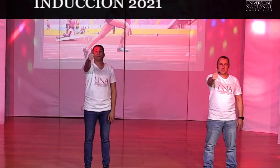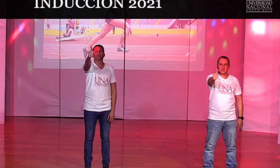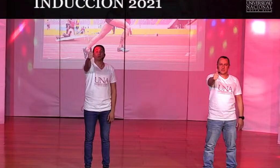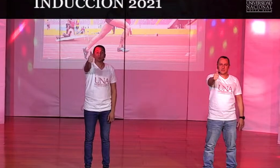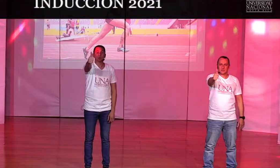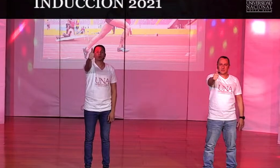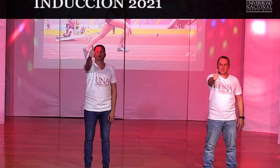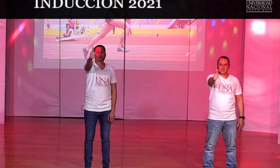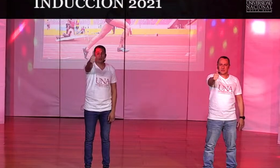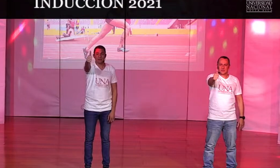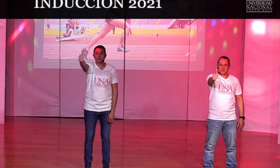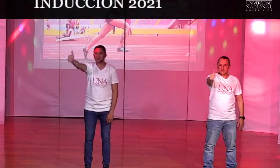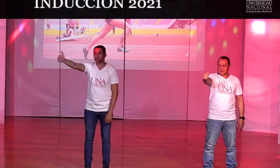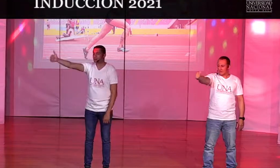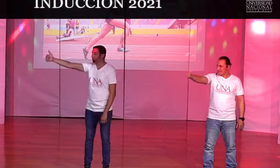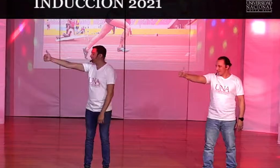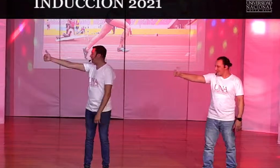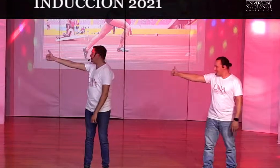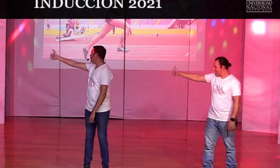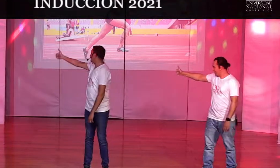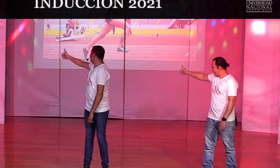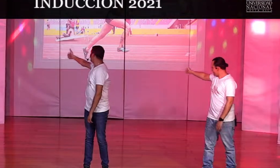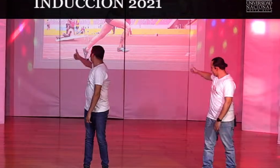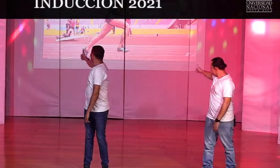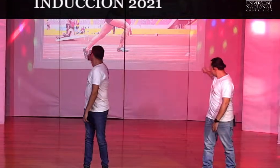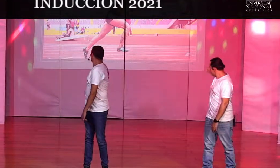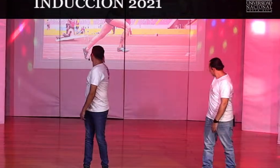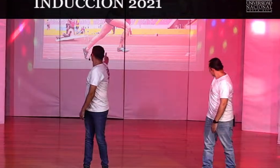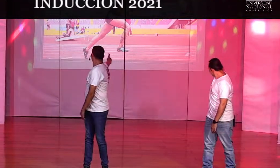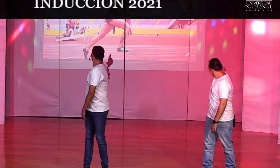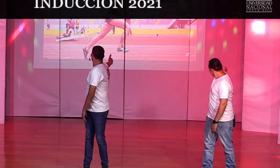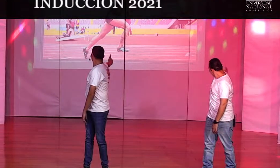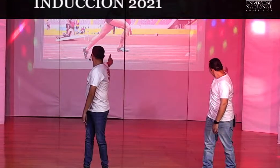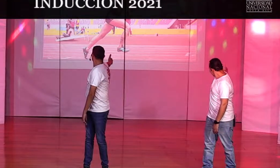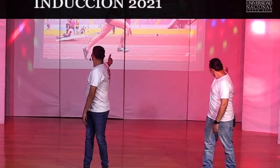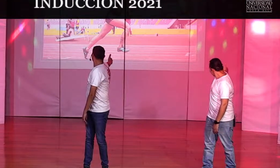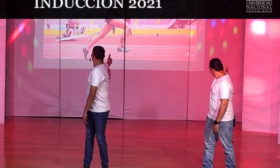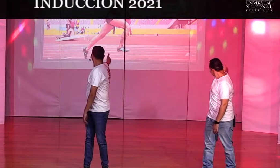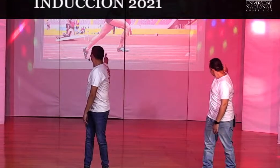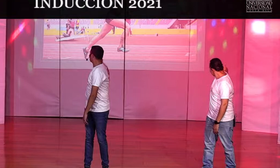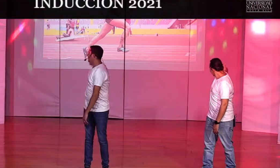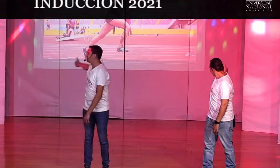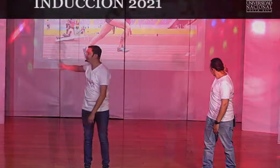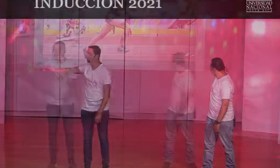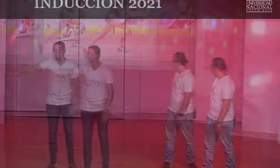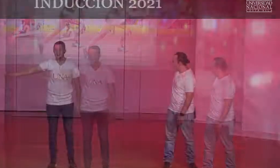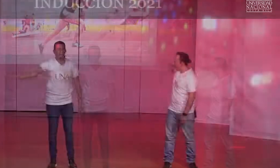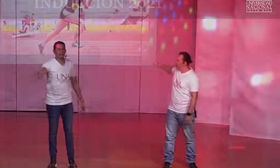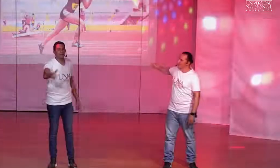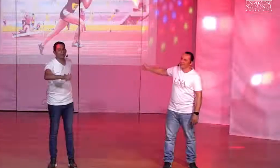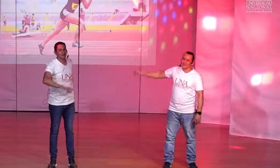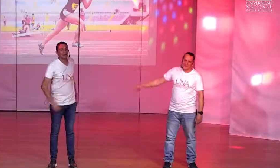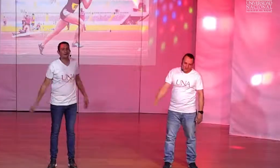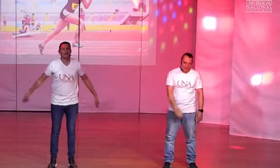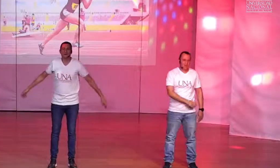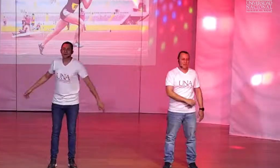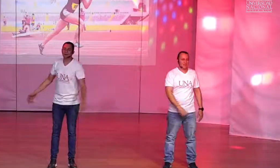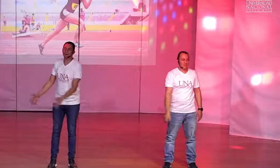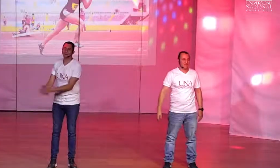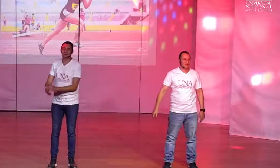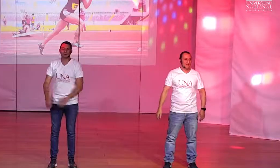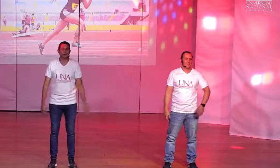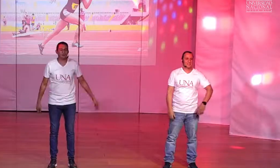Uno, dos, tres. Eso. Uy. Hasta ahí llegué. Hasta ahí está bien.